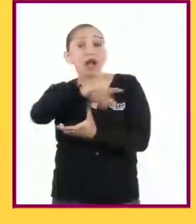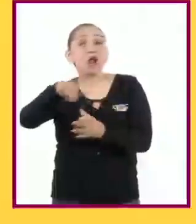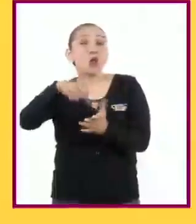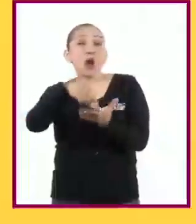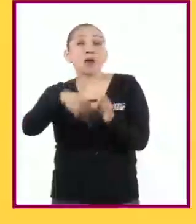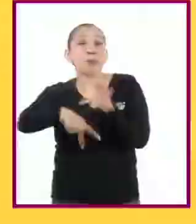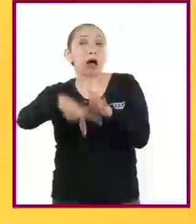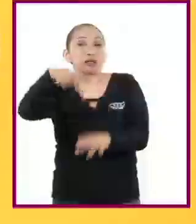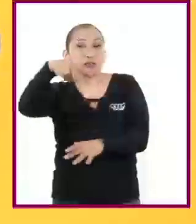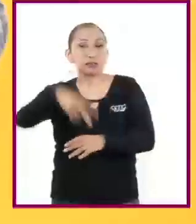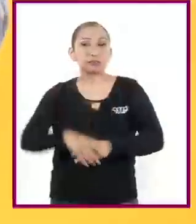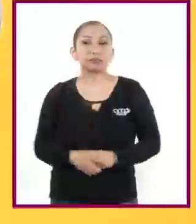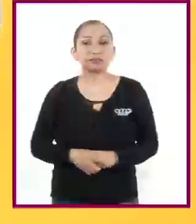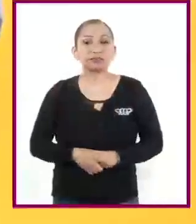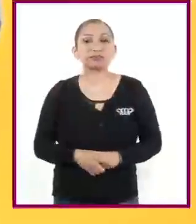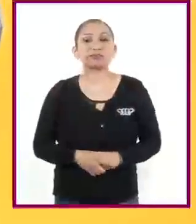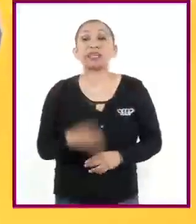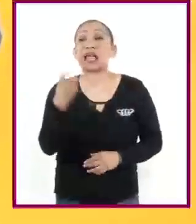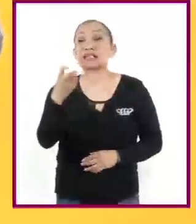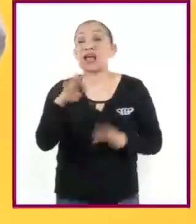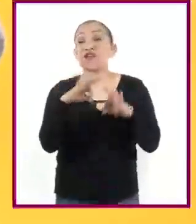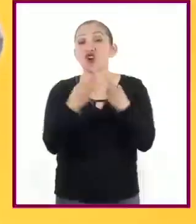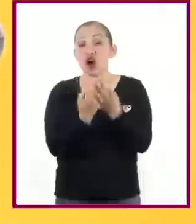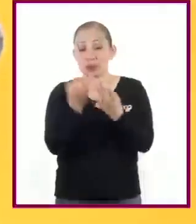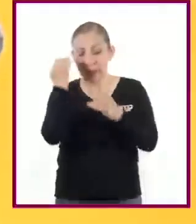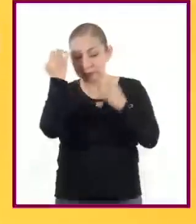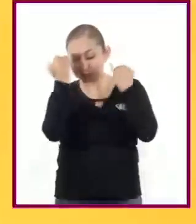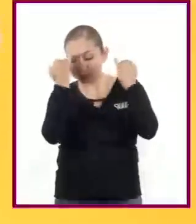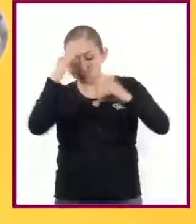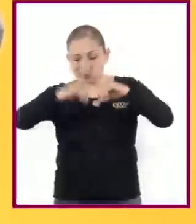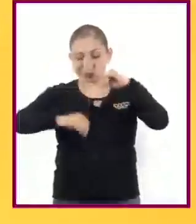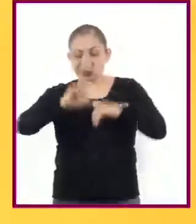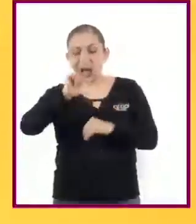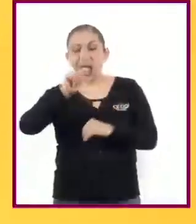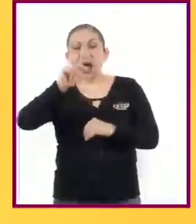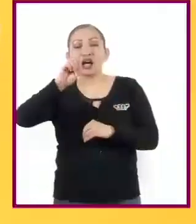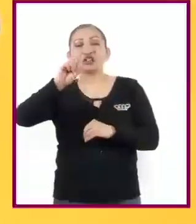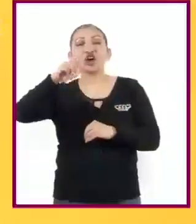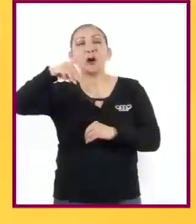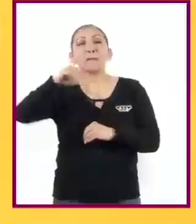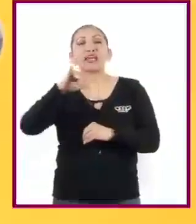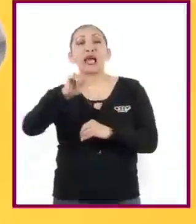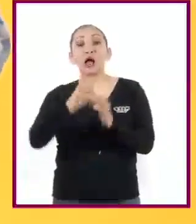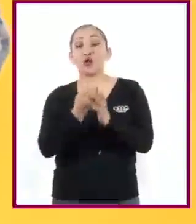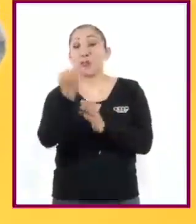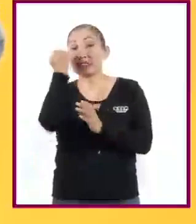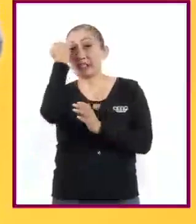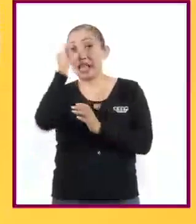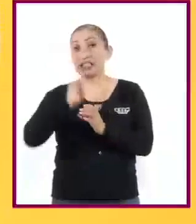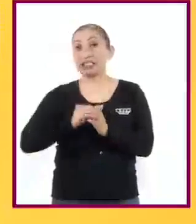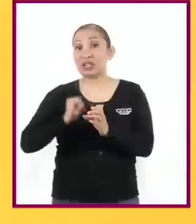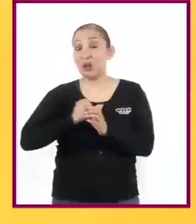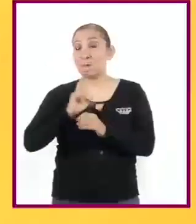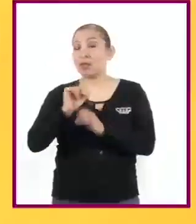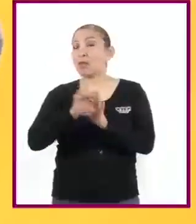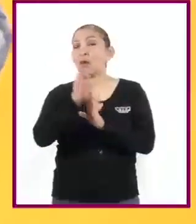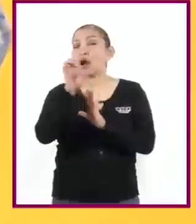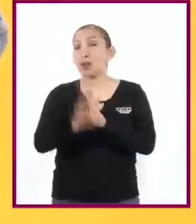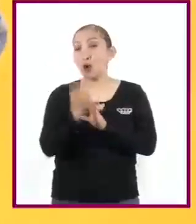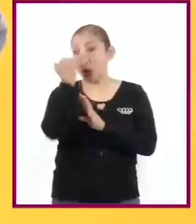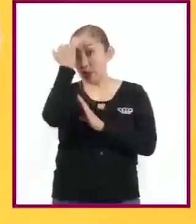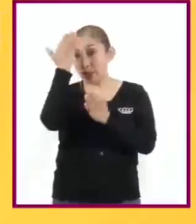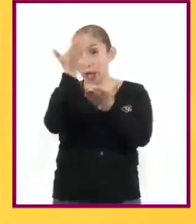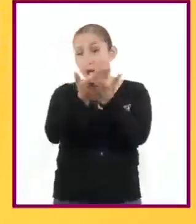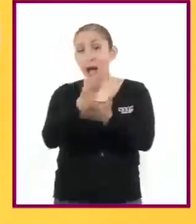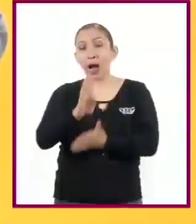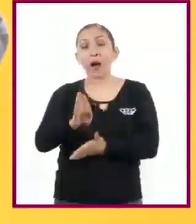espacio vacío. Este modelo de la estructura atómica dio pie a nuevas ideas en el siglo XX, como las propuestas